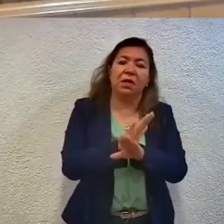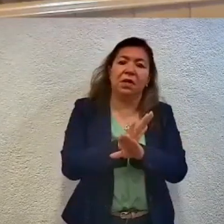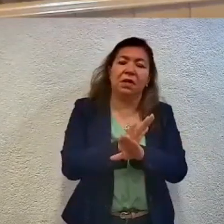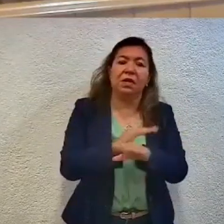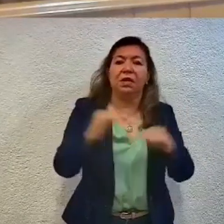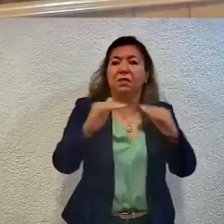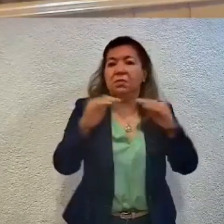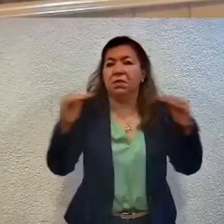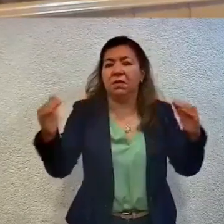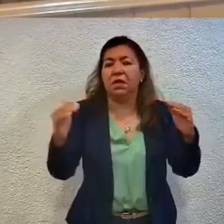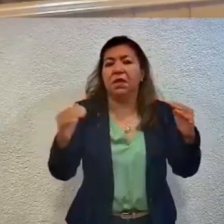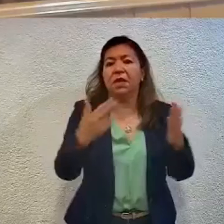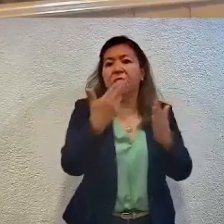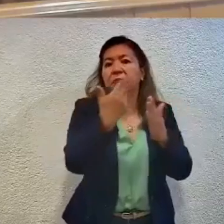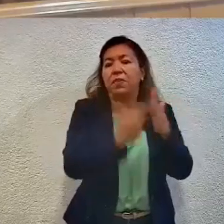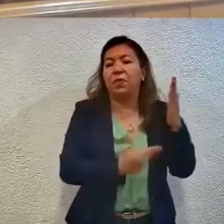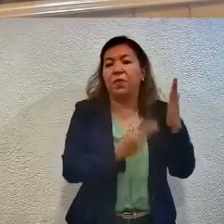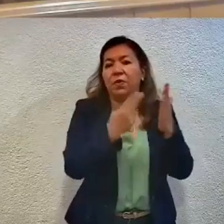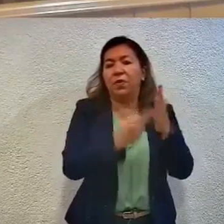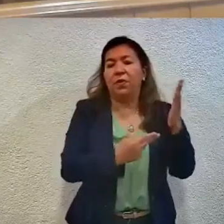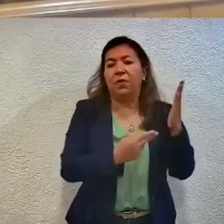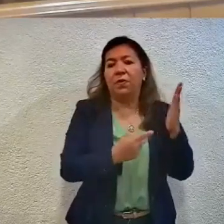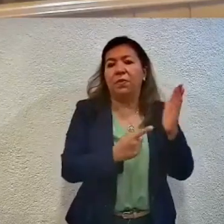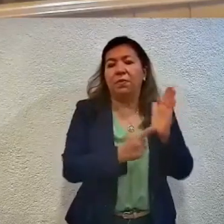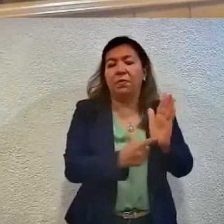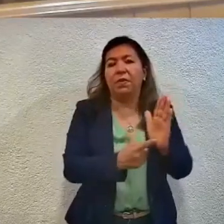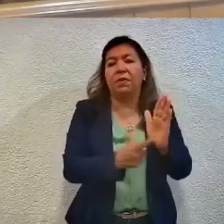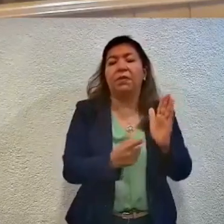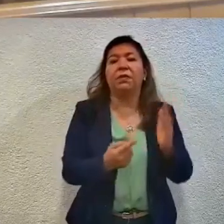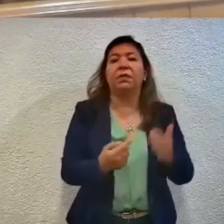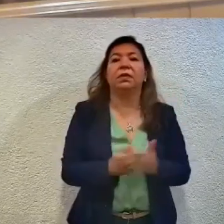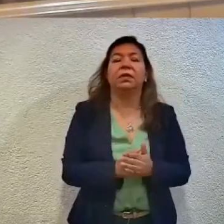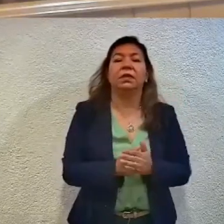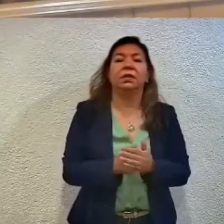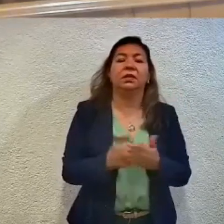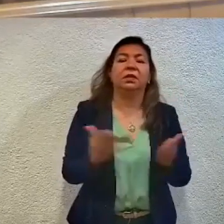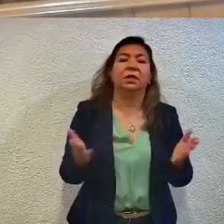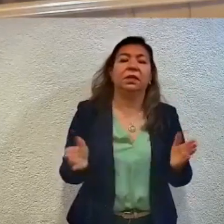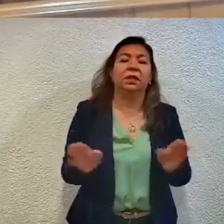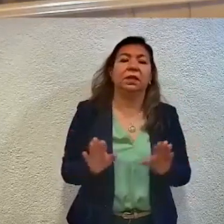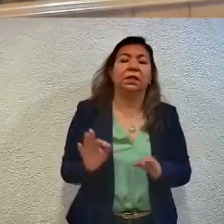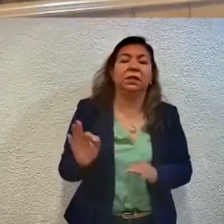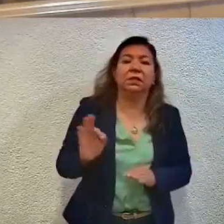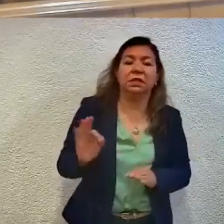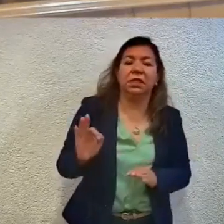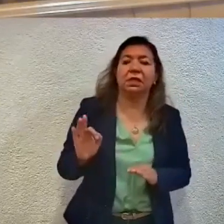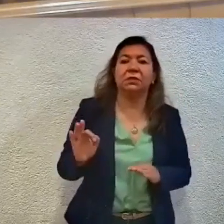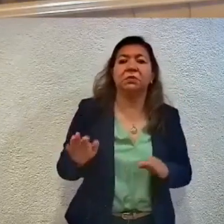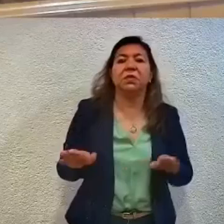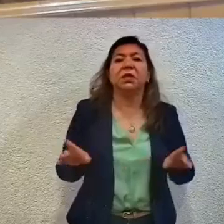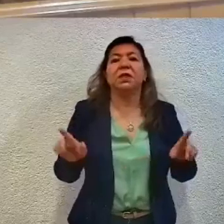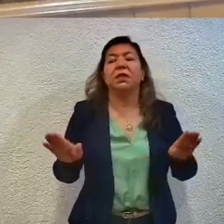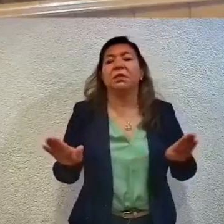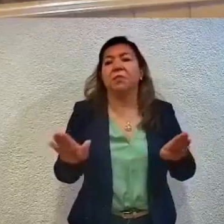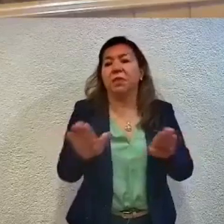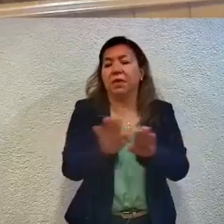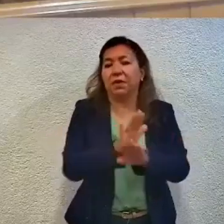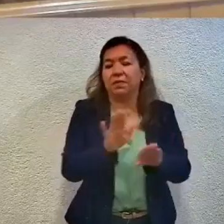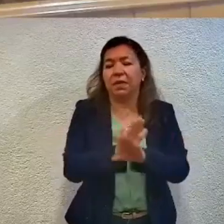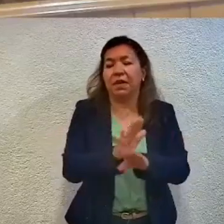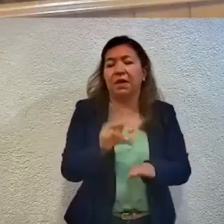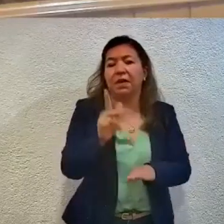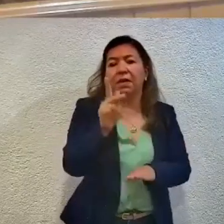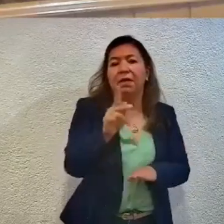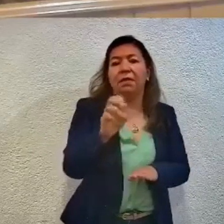aplicación de los lineamientos de paridad alguna norma privativa que tuviera como único efecto y en cualquiera de los casos afectar a